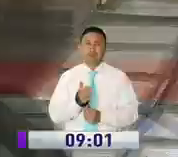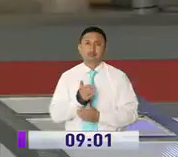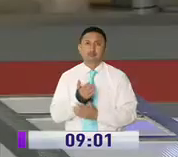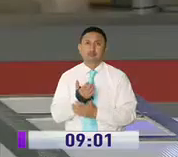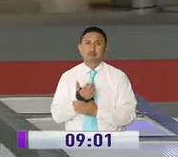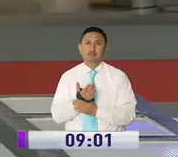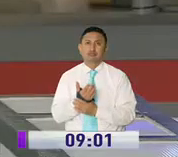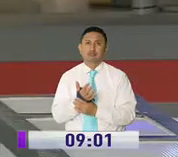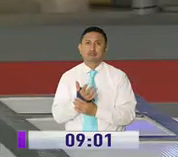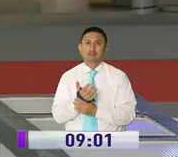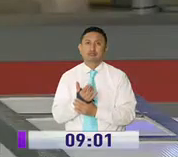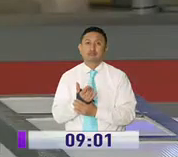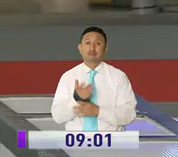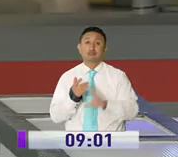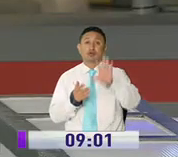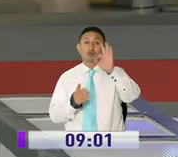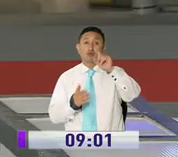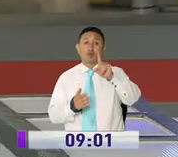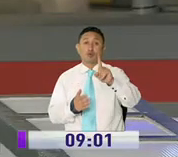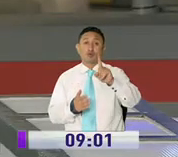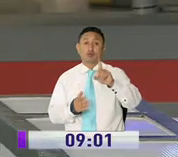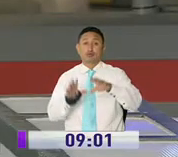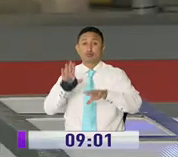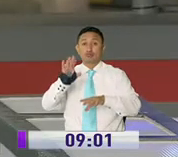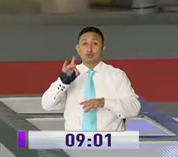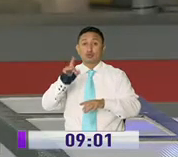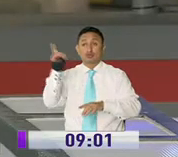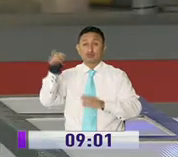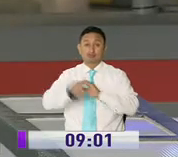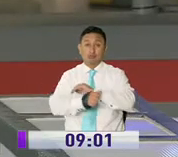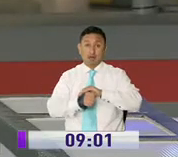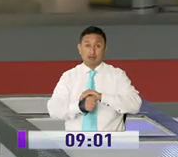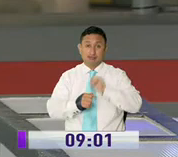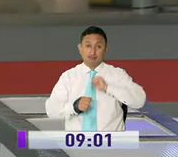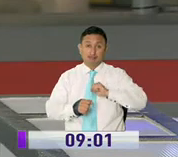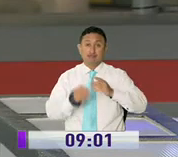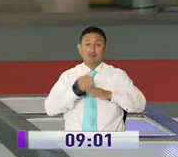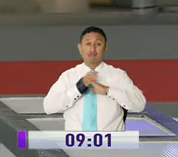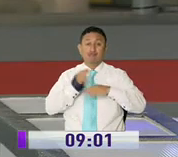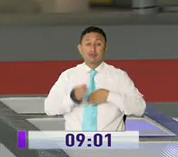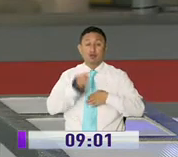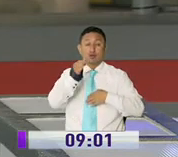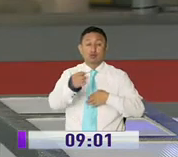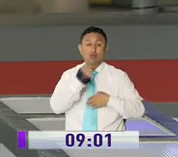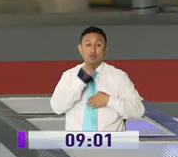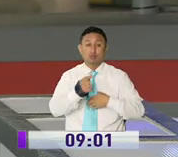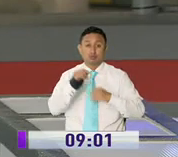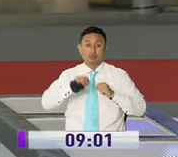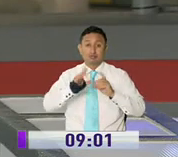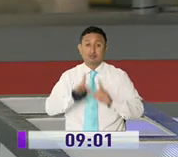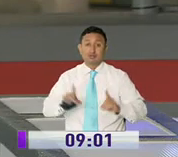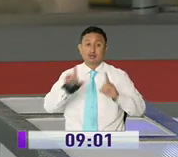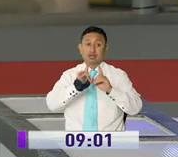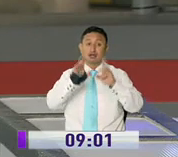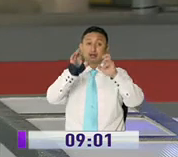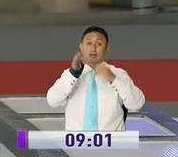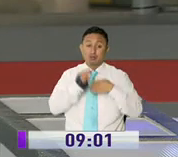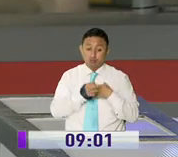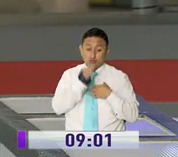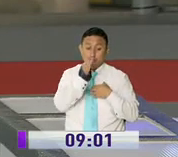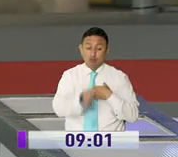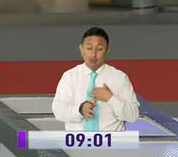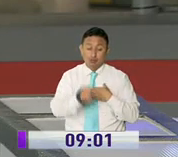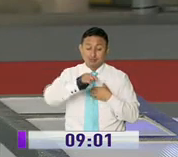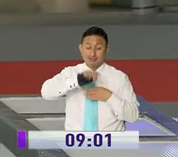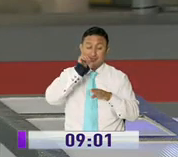Romero. 9:01, 8:01 allá en Galápagos. La Defensoría del Pueblo asegura que los datos sobre casos del